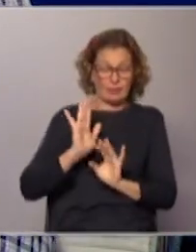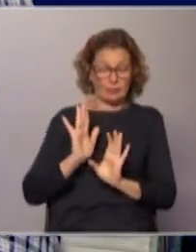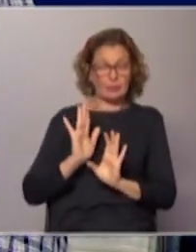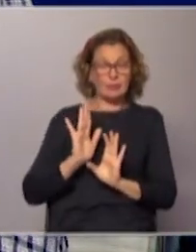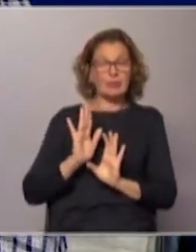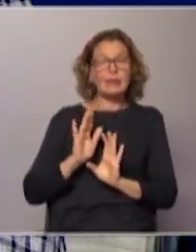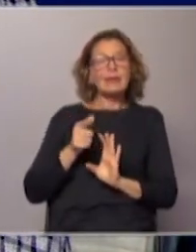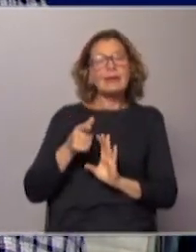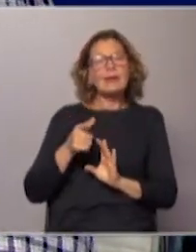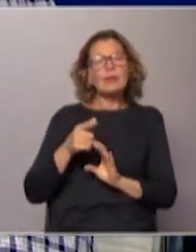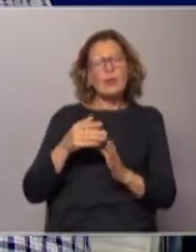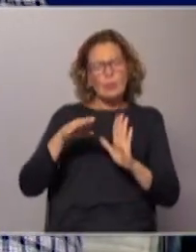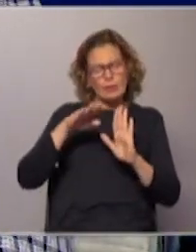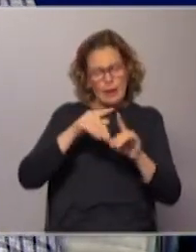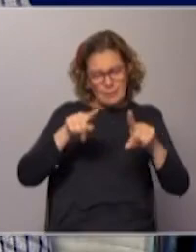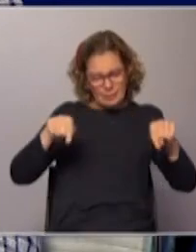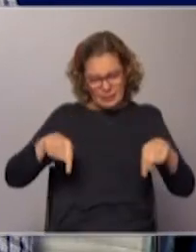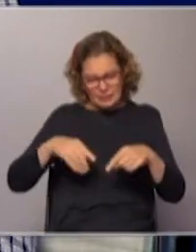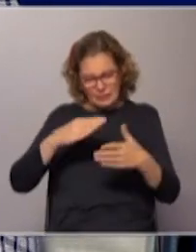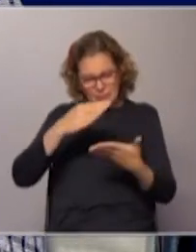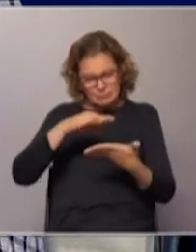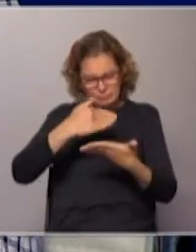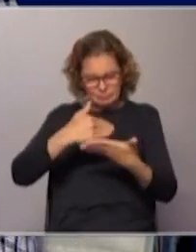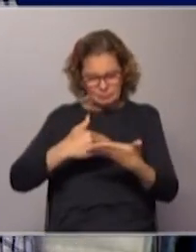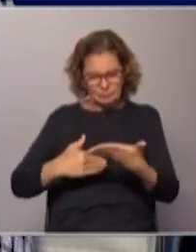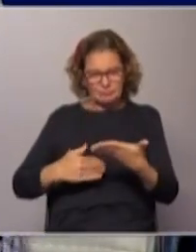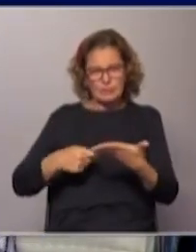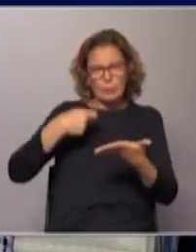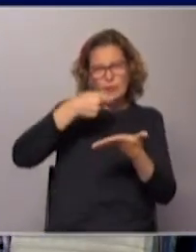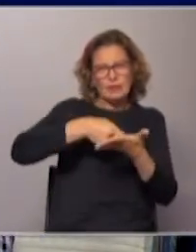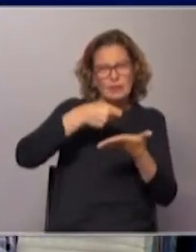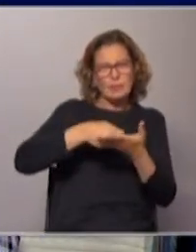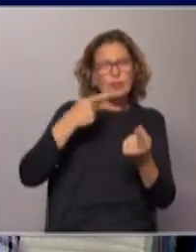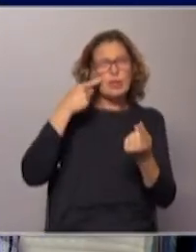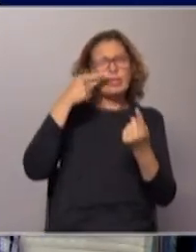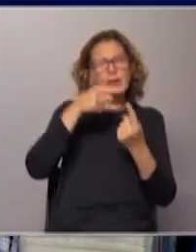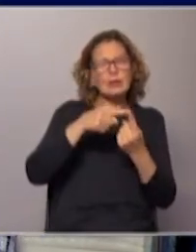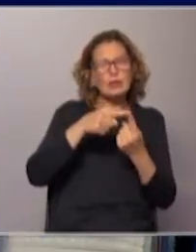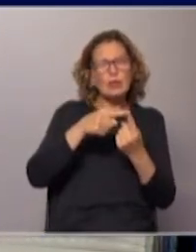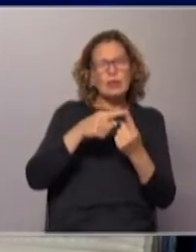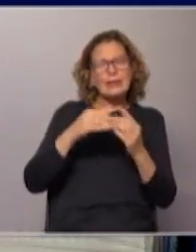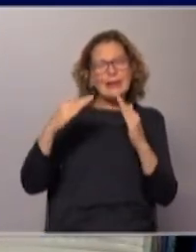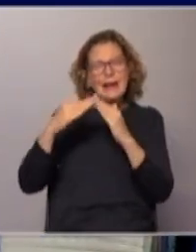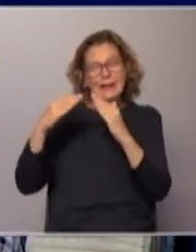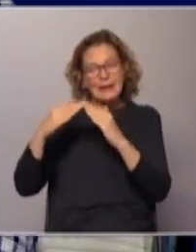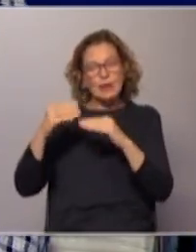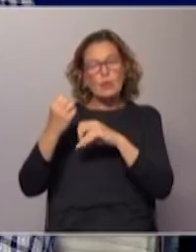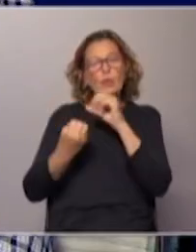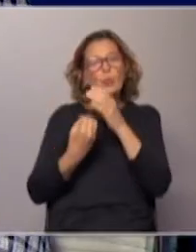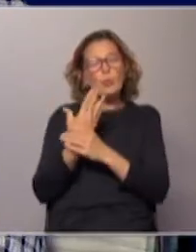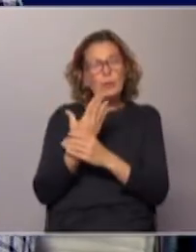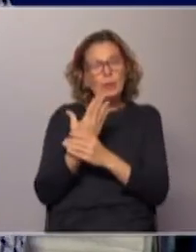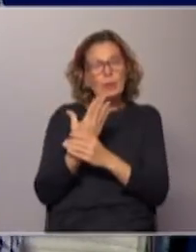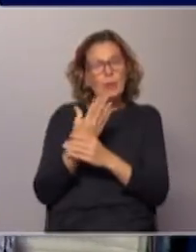y es que en determinado momento en las planillas el financiamiento directo de soluciones de soluciones habitacionales nuevas